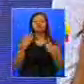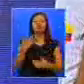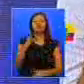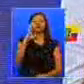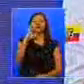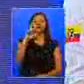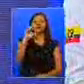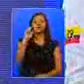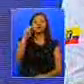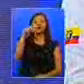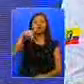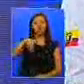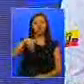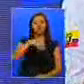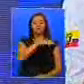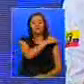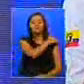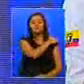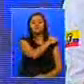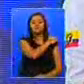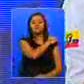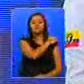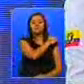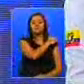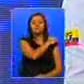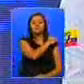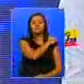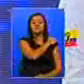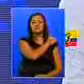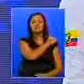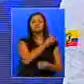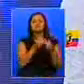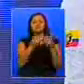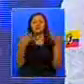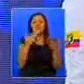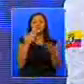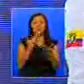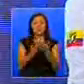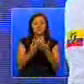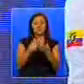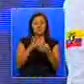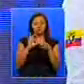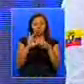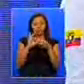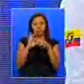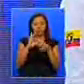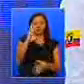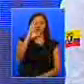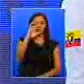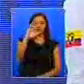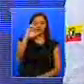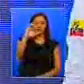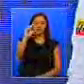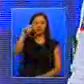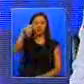este canal latinoamericano que es Telesur. Muchas gracias a los compañeros de Telesur en